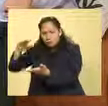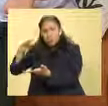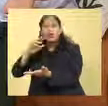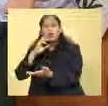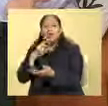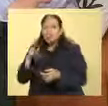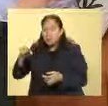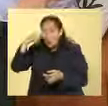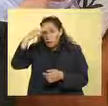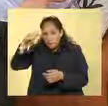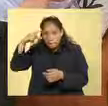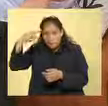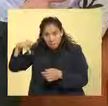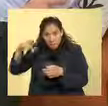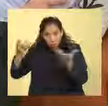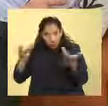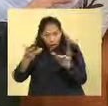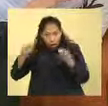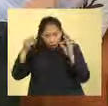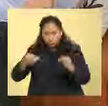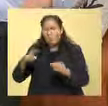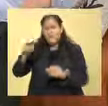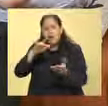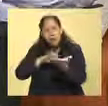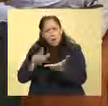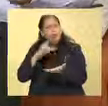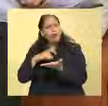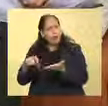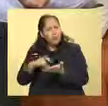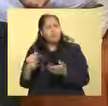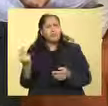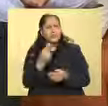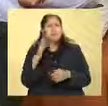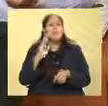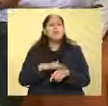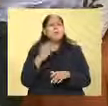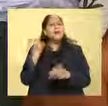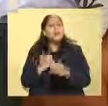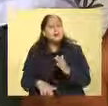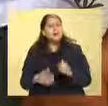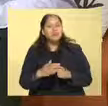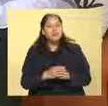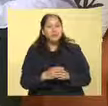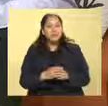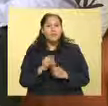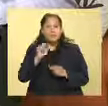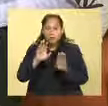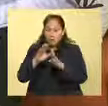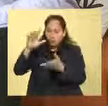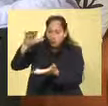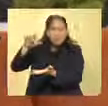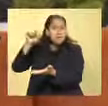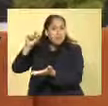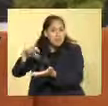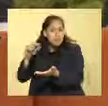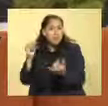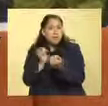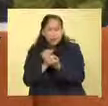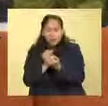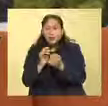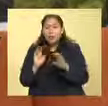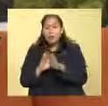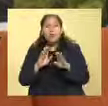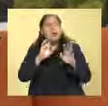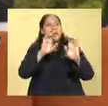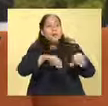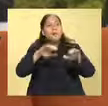favor, comprarlo hecho en México. Ah, claro, hay que apoyar, hecho, ¿no? Hay que apoyar a la industria mexicana. Te sale más barato,